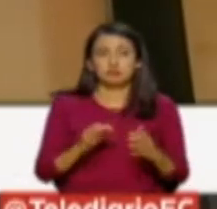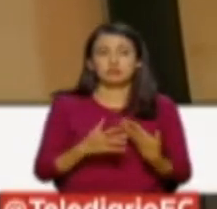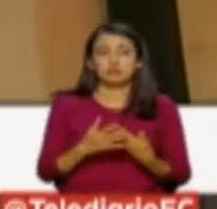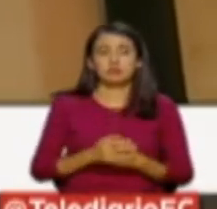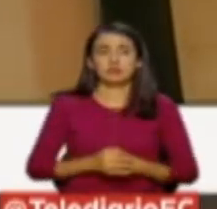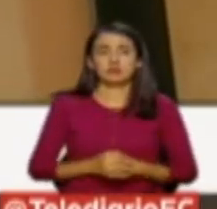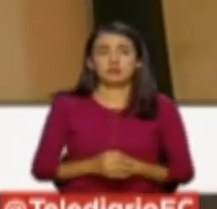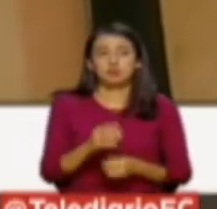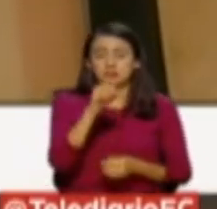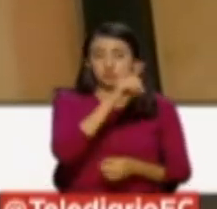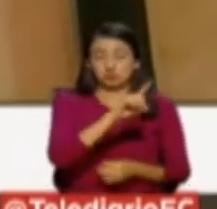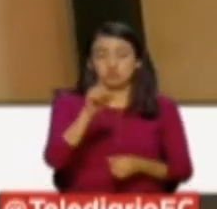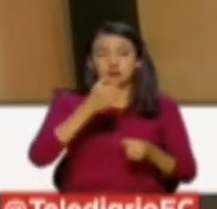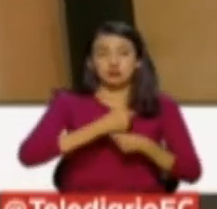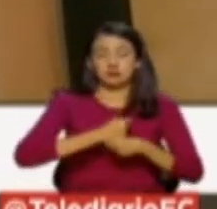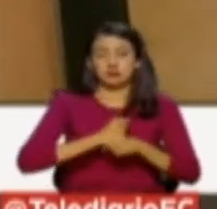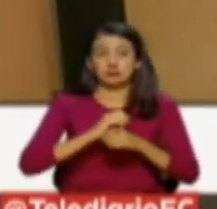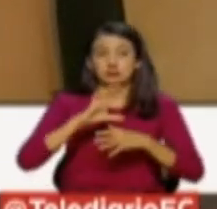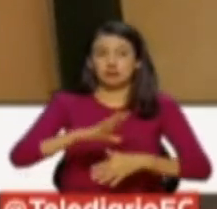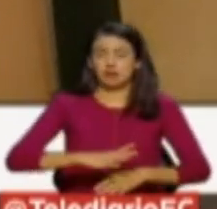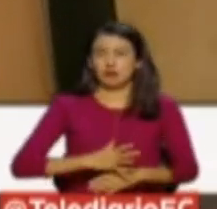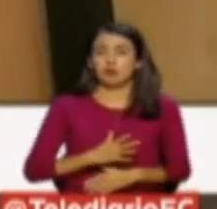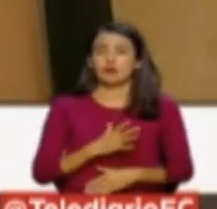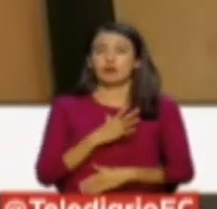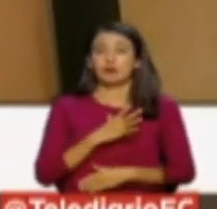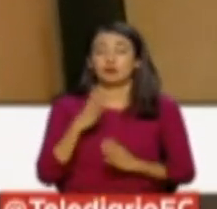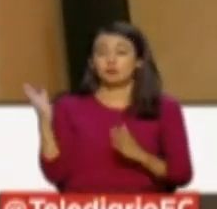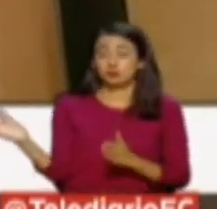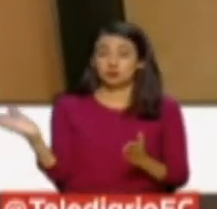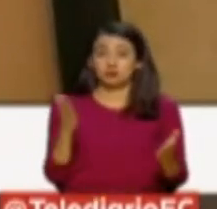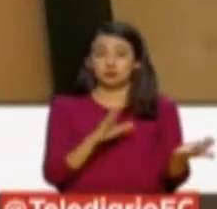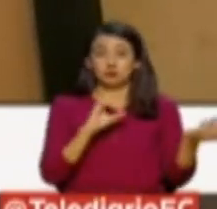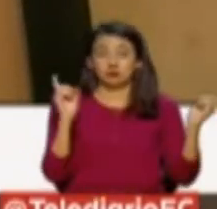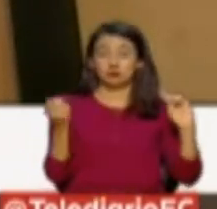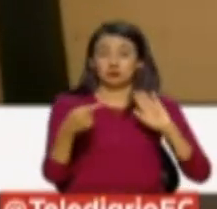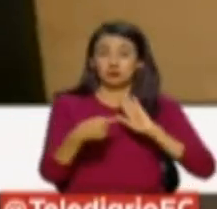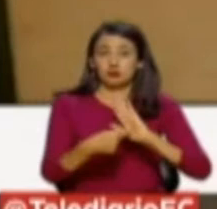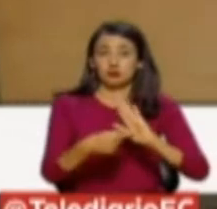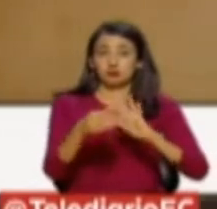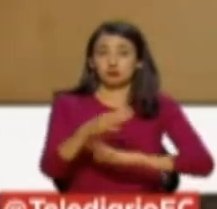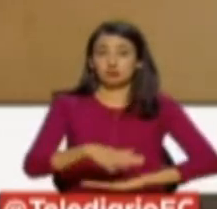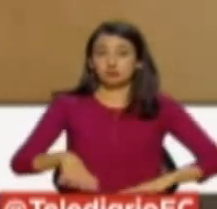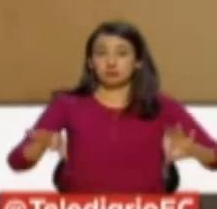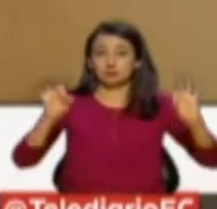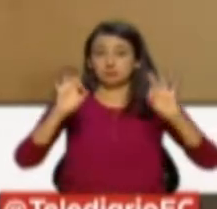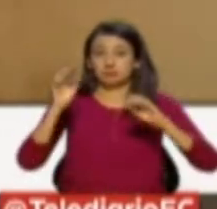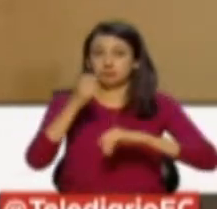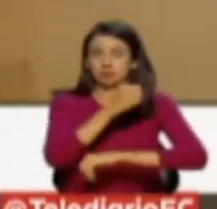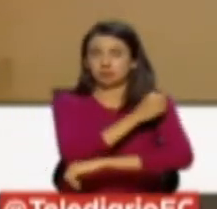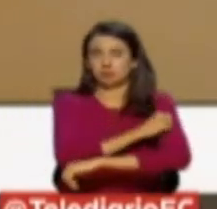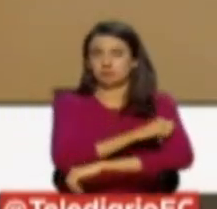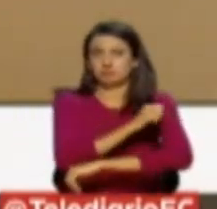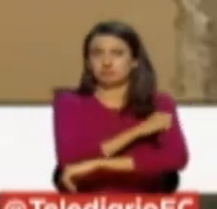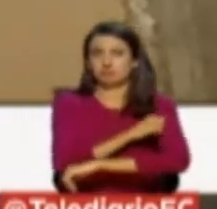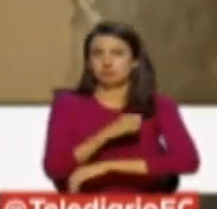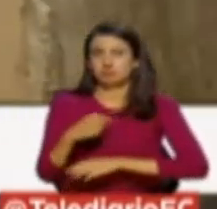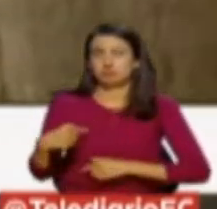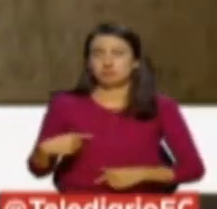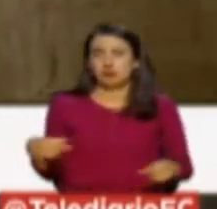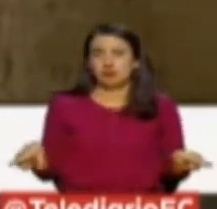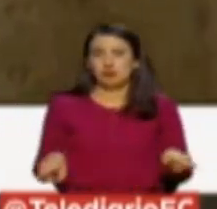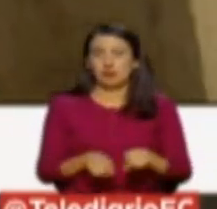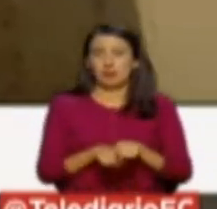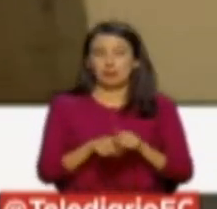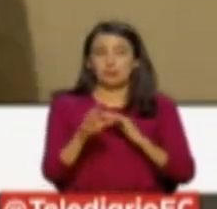si realmente estoy muy orgulloso de presentar el otro lado de la parte artística del tatuaje muchas personas en